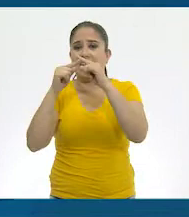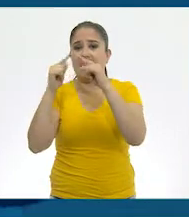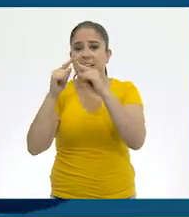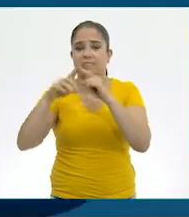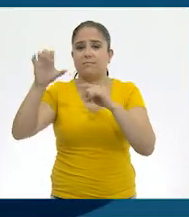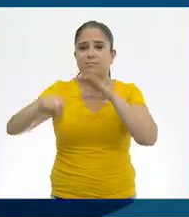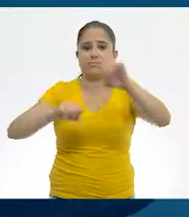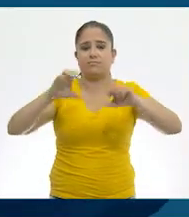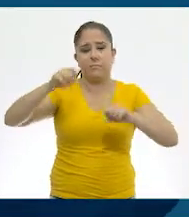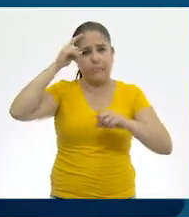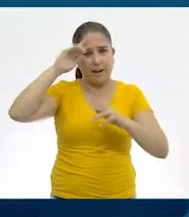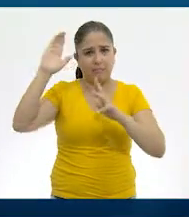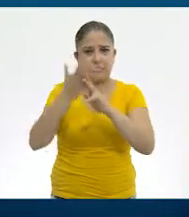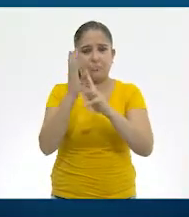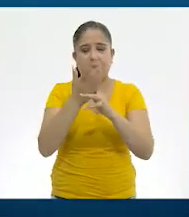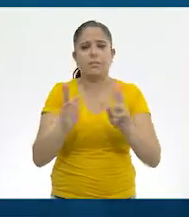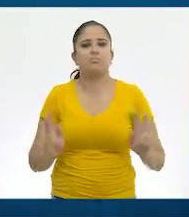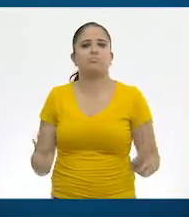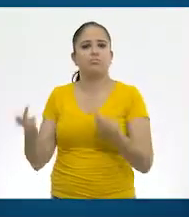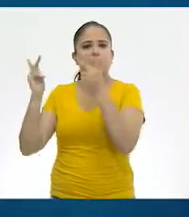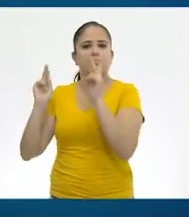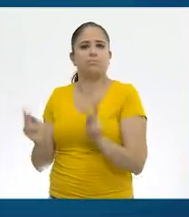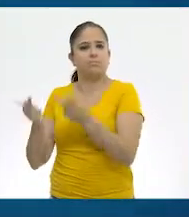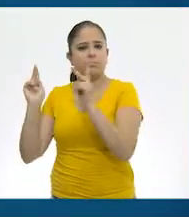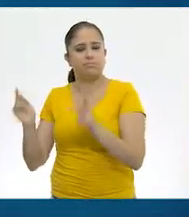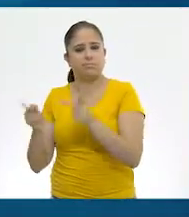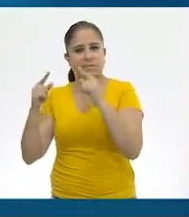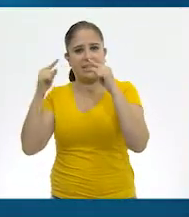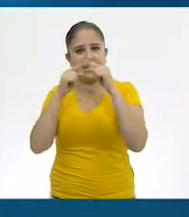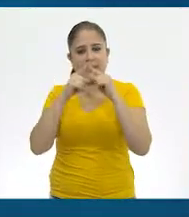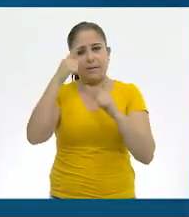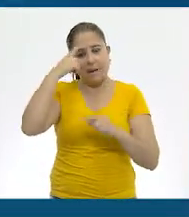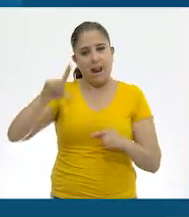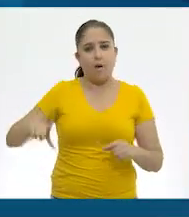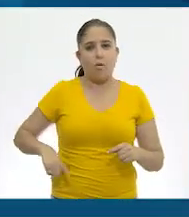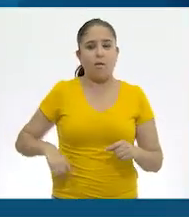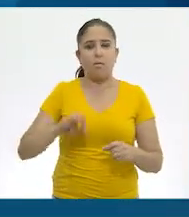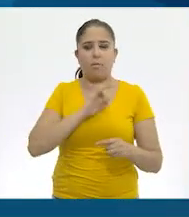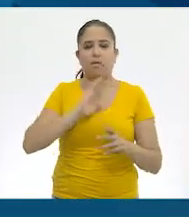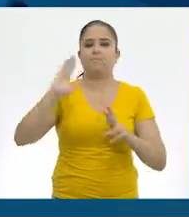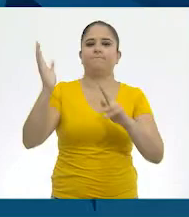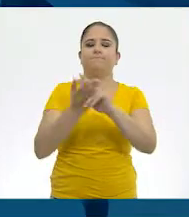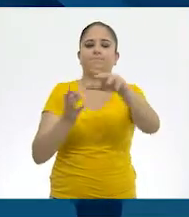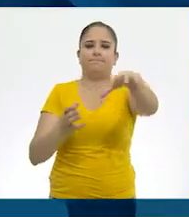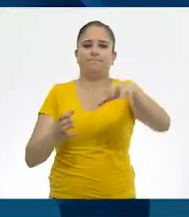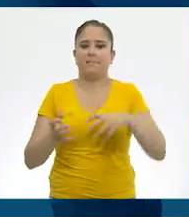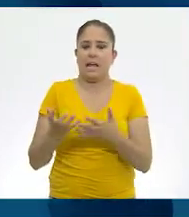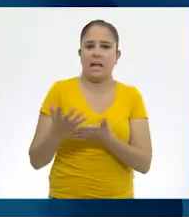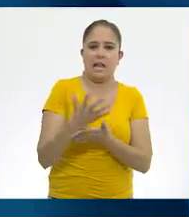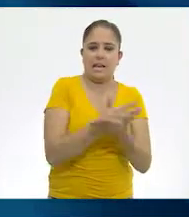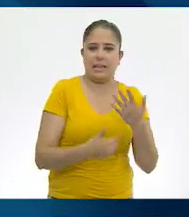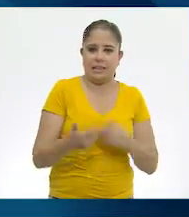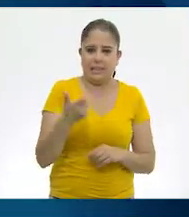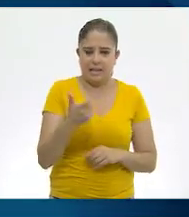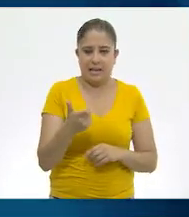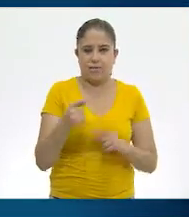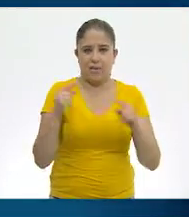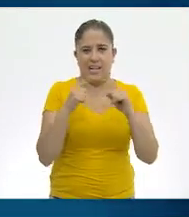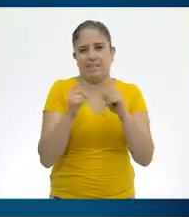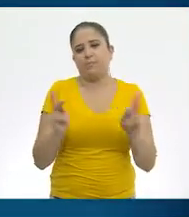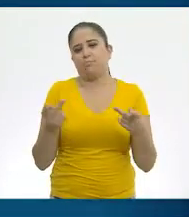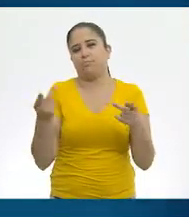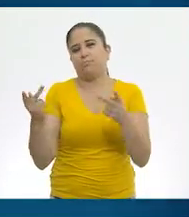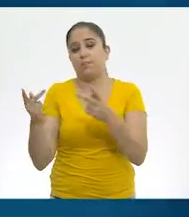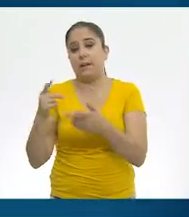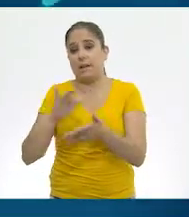para dividirlas y venderlas, de tal forma que el gobierno pudiera quedarse con una parte de esas ganancias. Además, gracias a